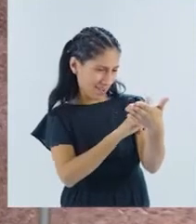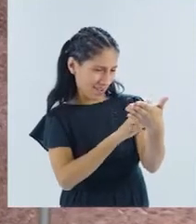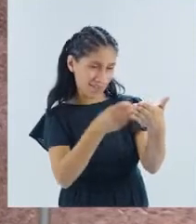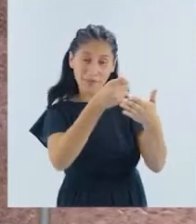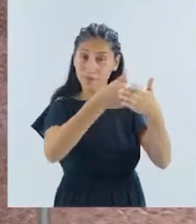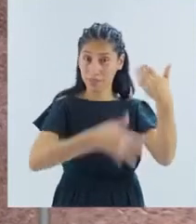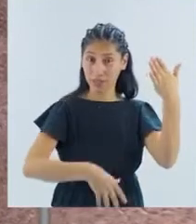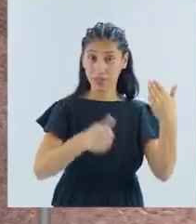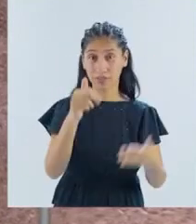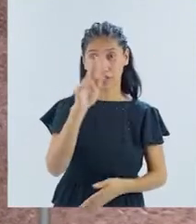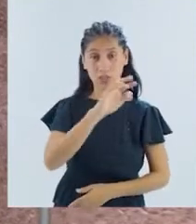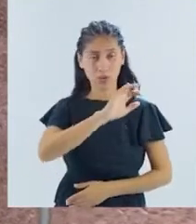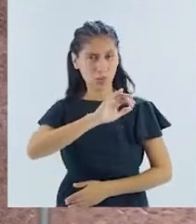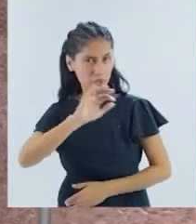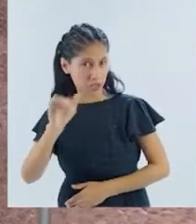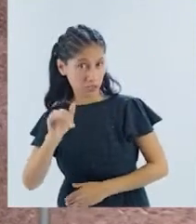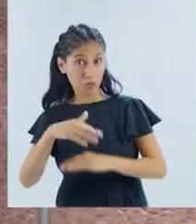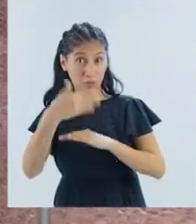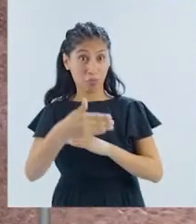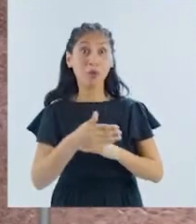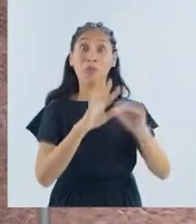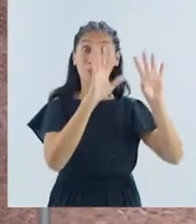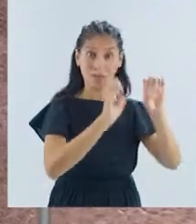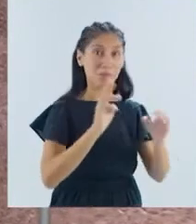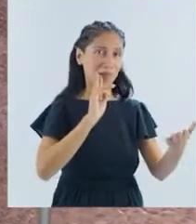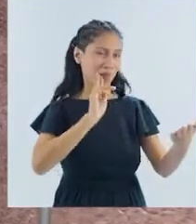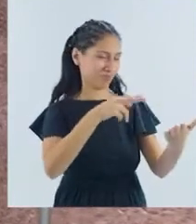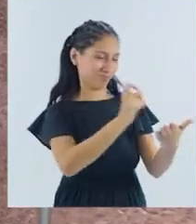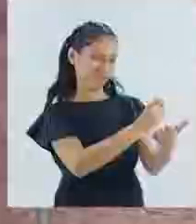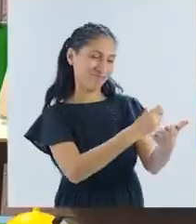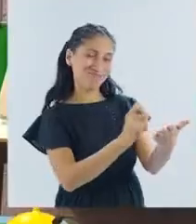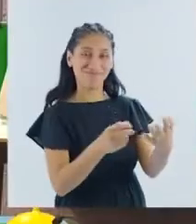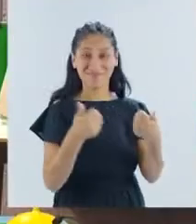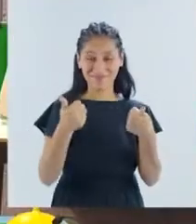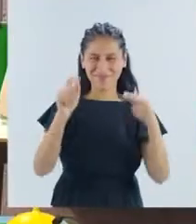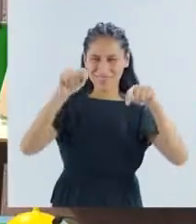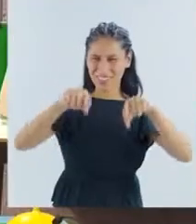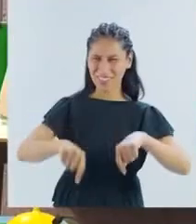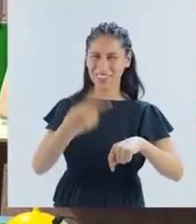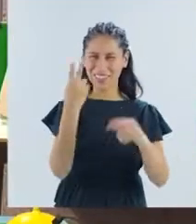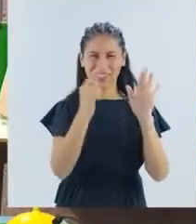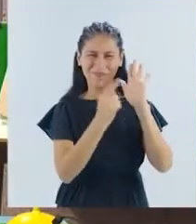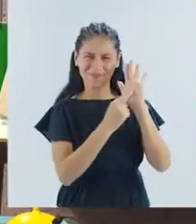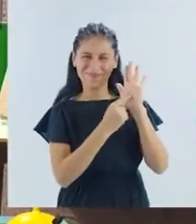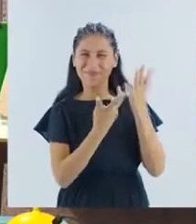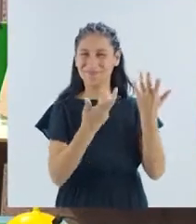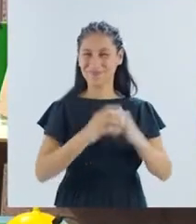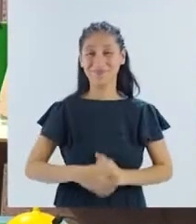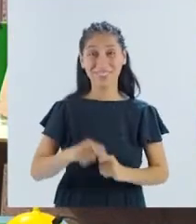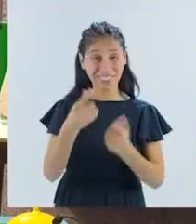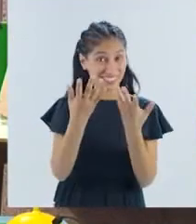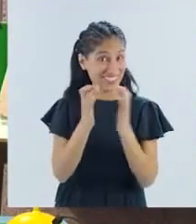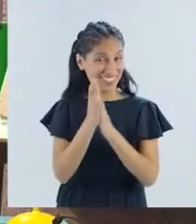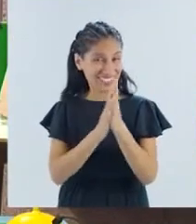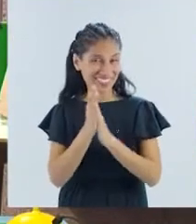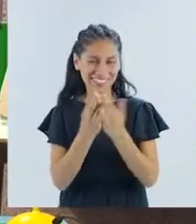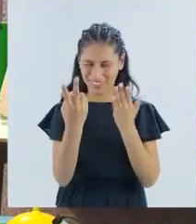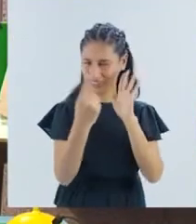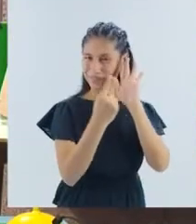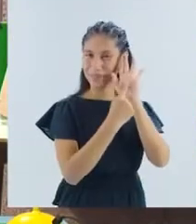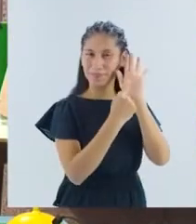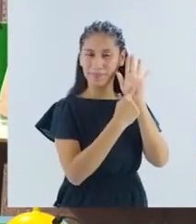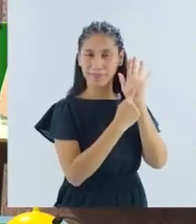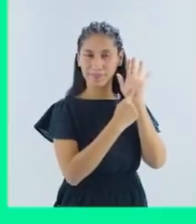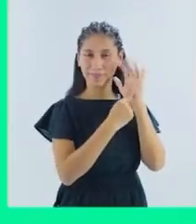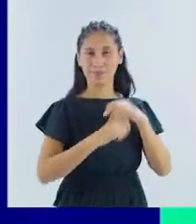textos argumentativos y respondan preguntas tipo examen de admisión. Esta es la parte que más esperabas. Vamos con